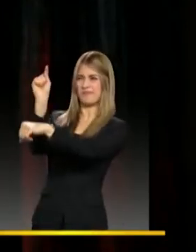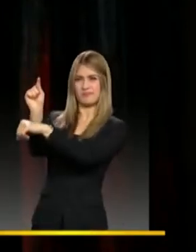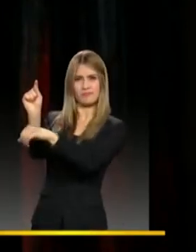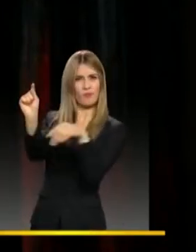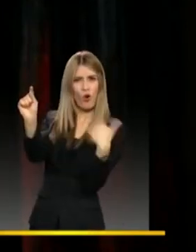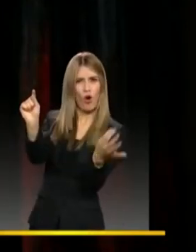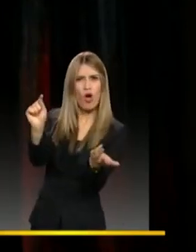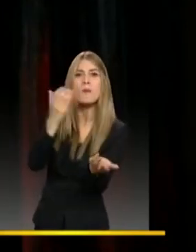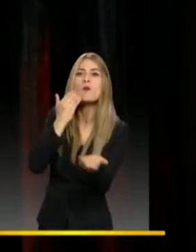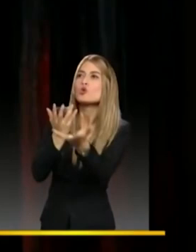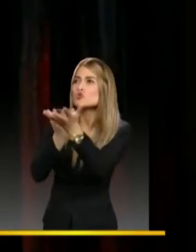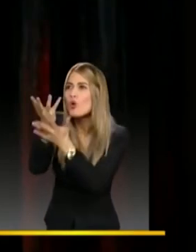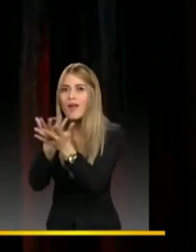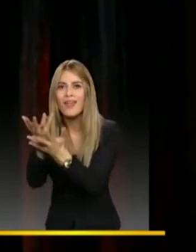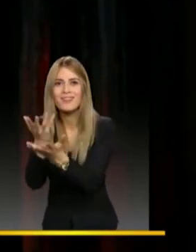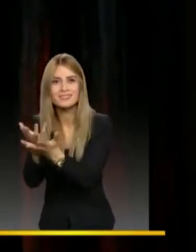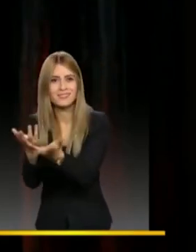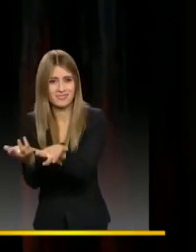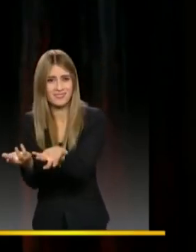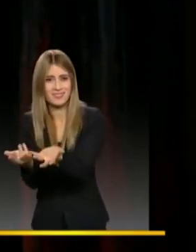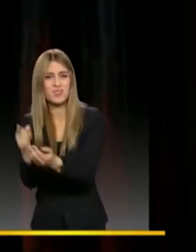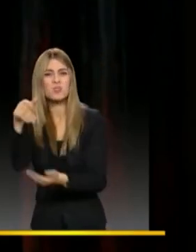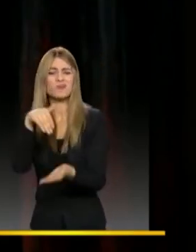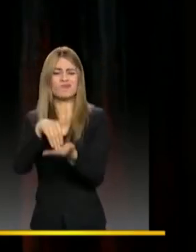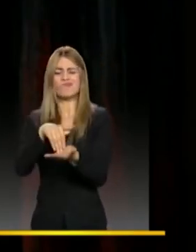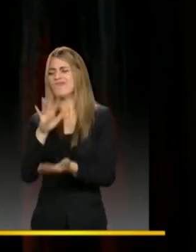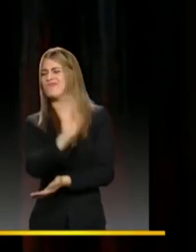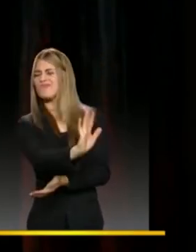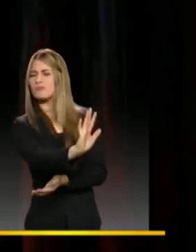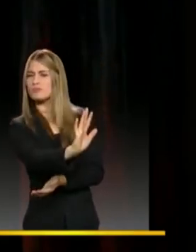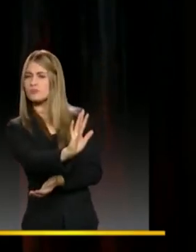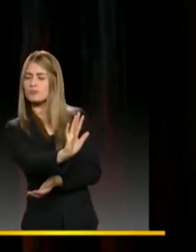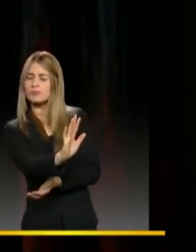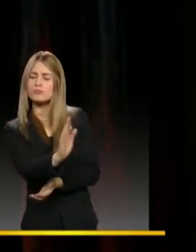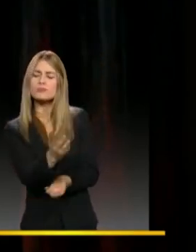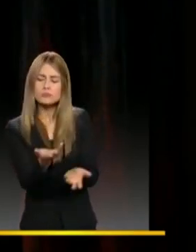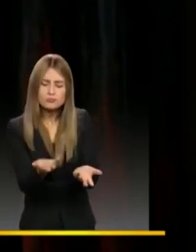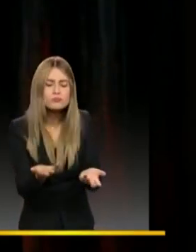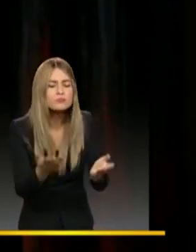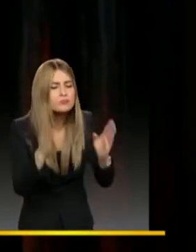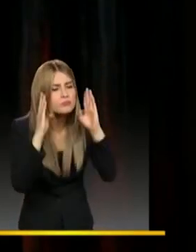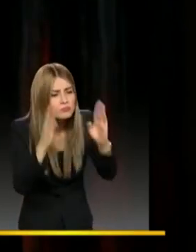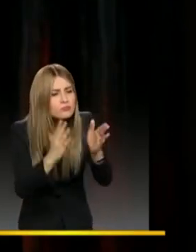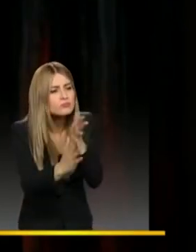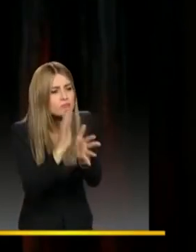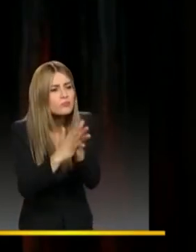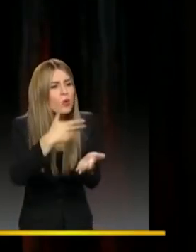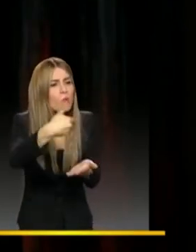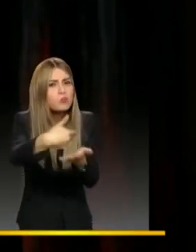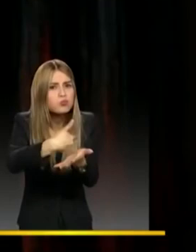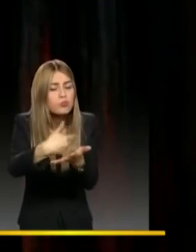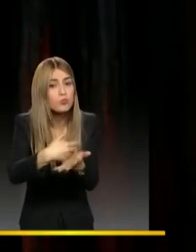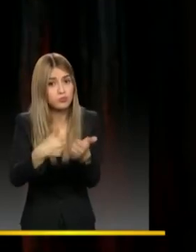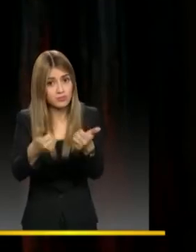nada. Nada detendrá al nuevo país que está resurgiendo con mucha